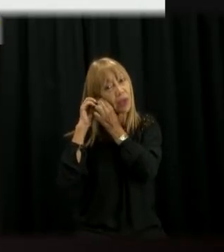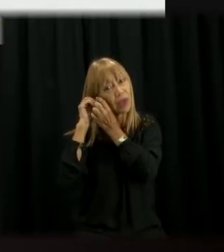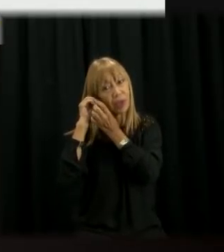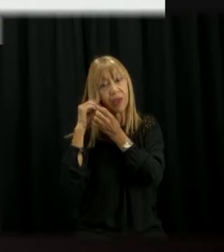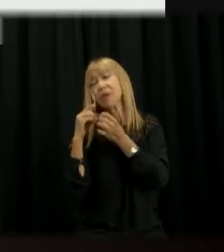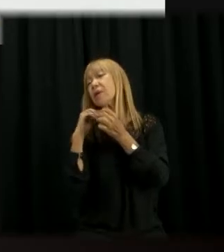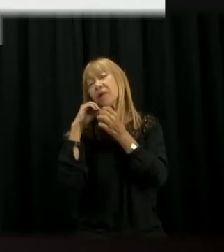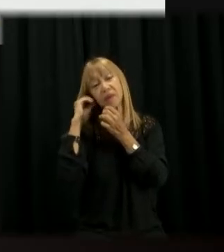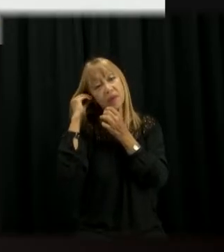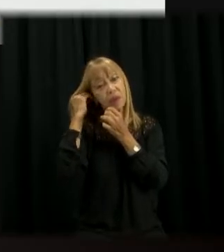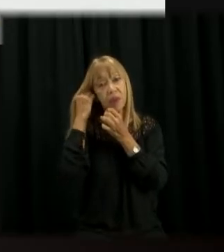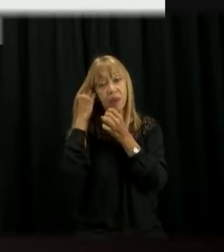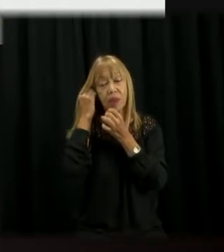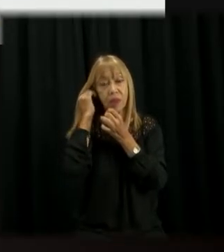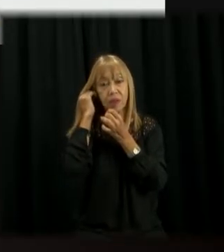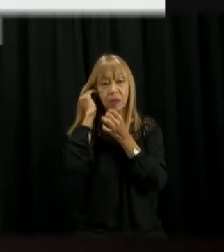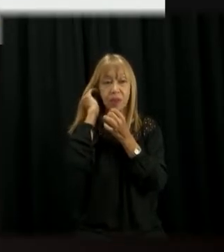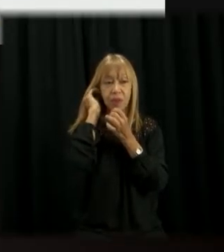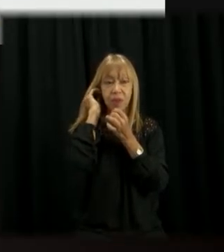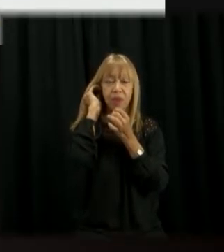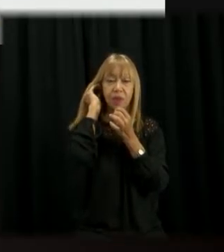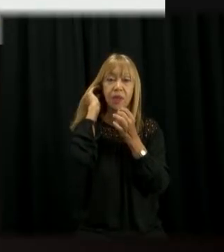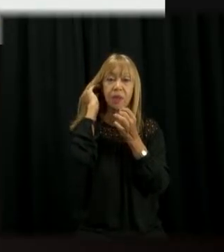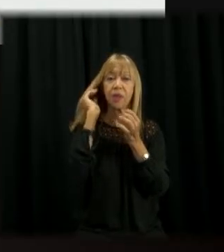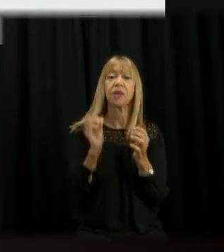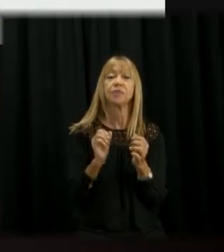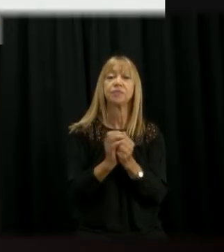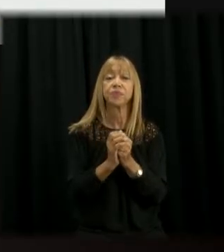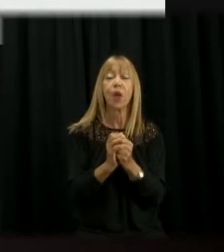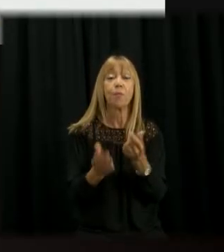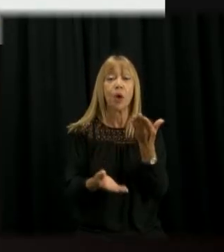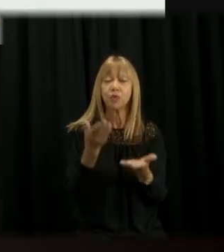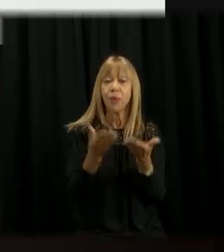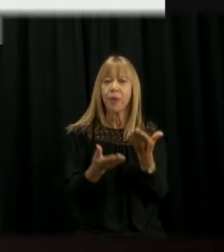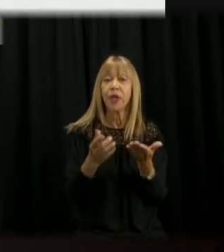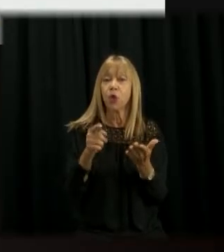El apoyo de auditoría incluye distintas